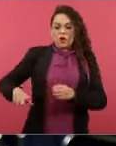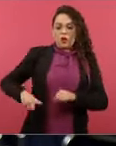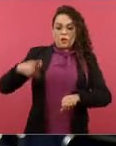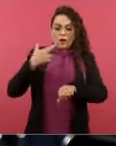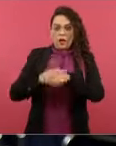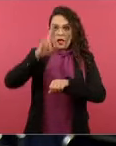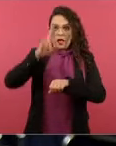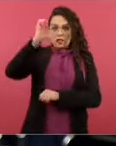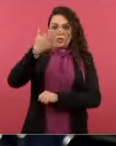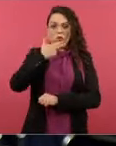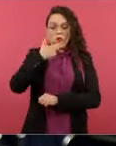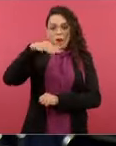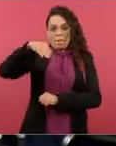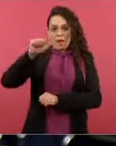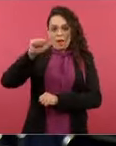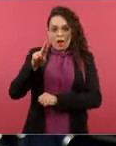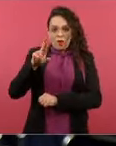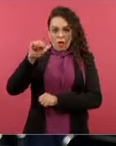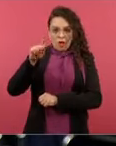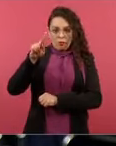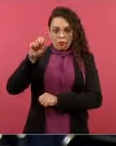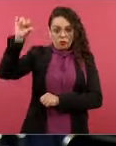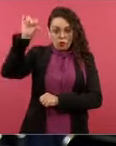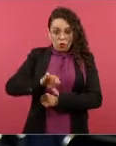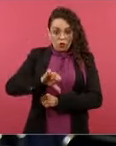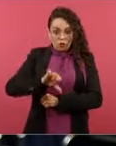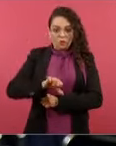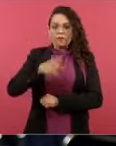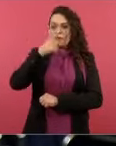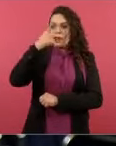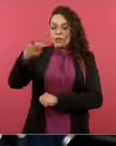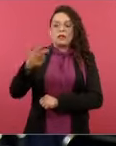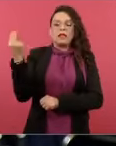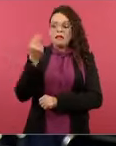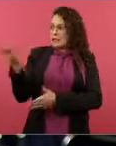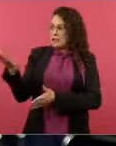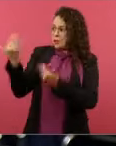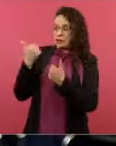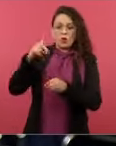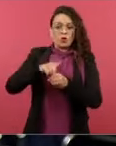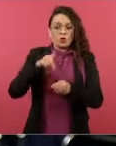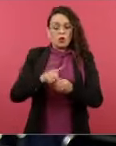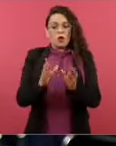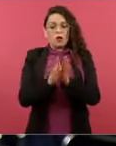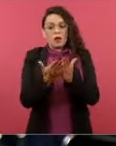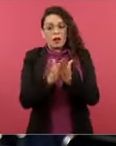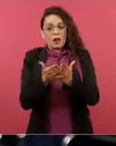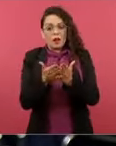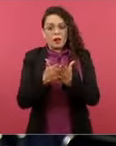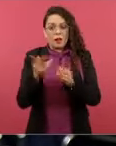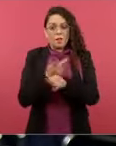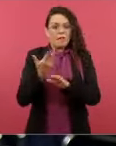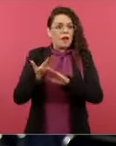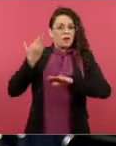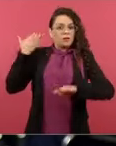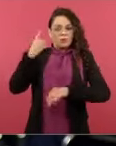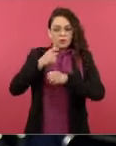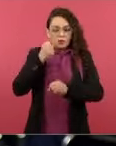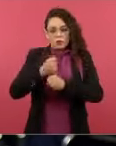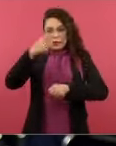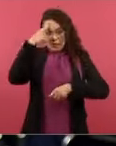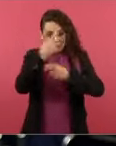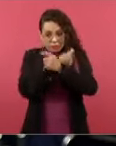Campos, llamó a sus gobernados a donar los libros de texto del año pasado para usarlos en el presente ciclo escolar hasta que la controversia suscitada por los libros